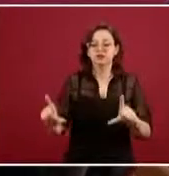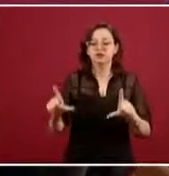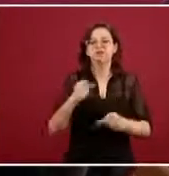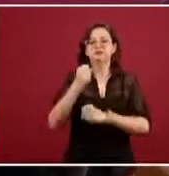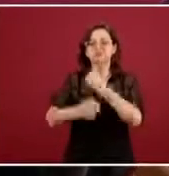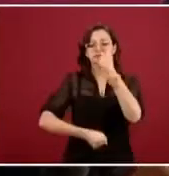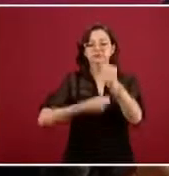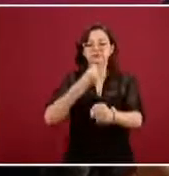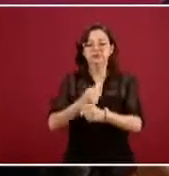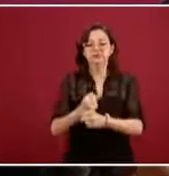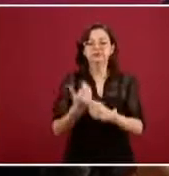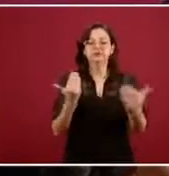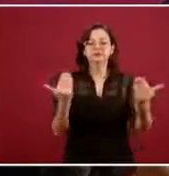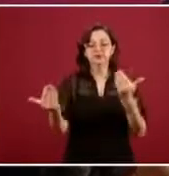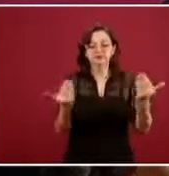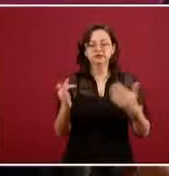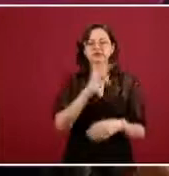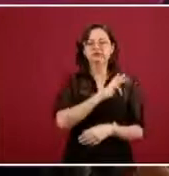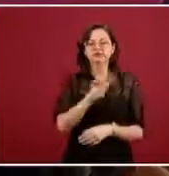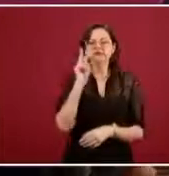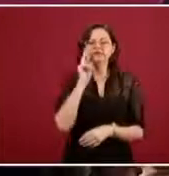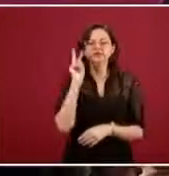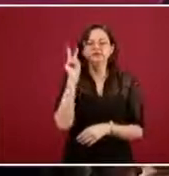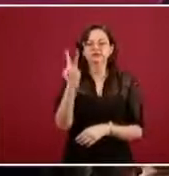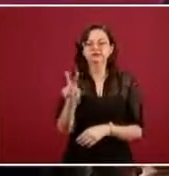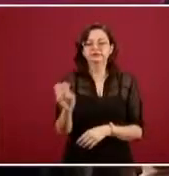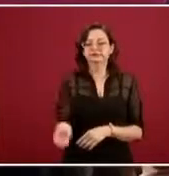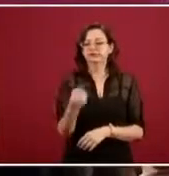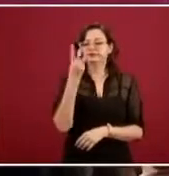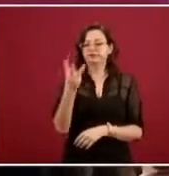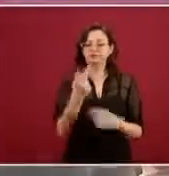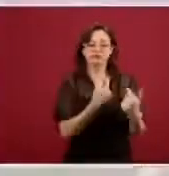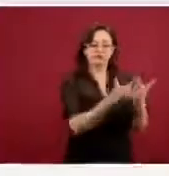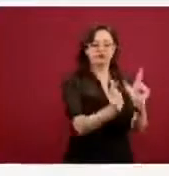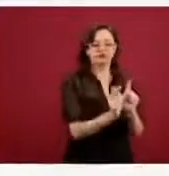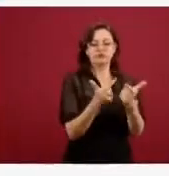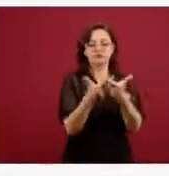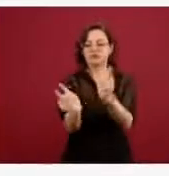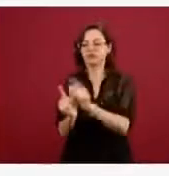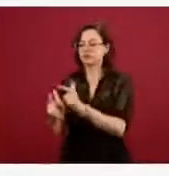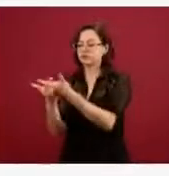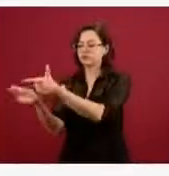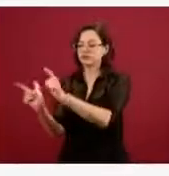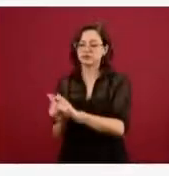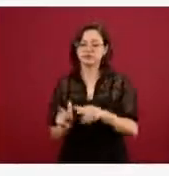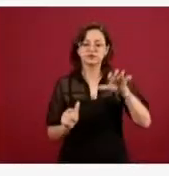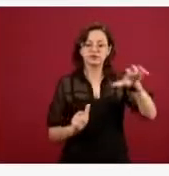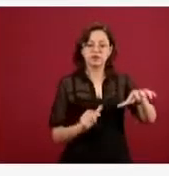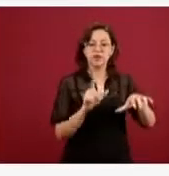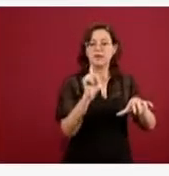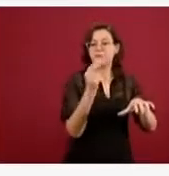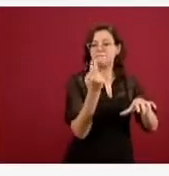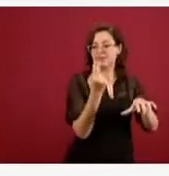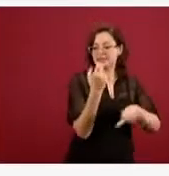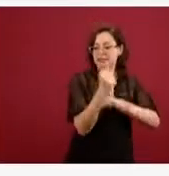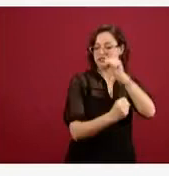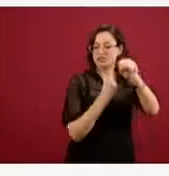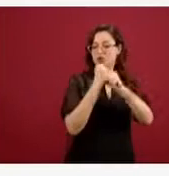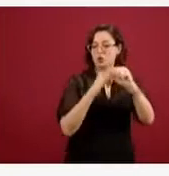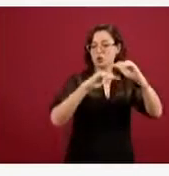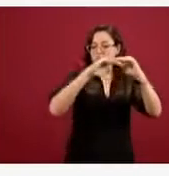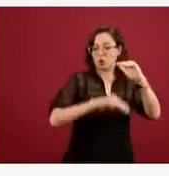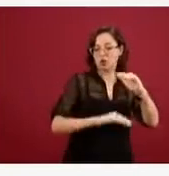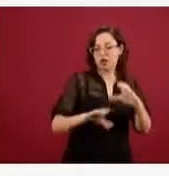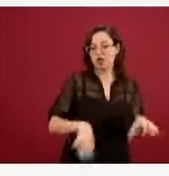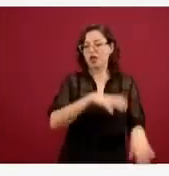edad. Aquí tenemos agrupados, son 3 grupos que en su momento se definieron: los menores de 25, los que están entre